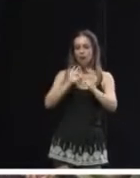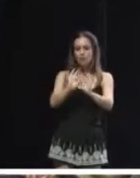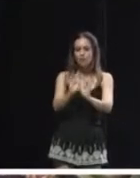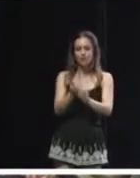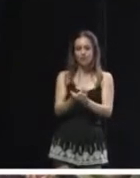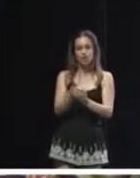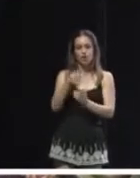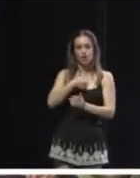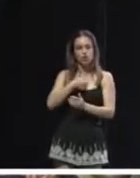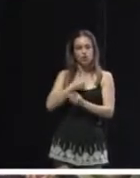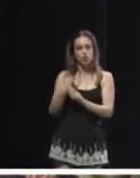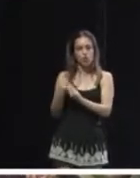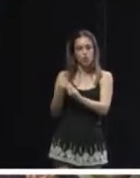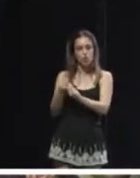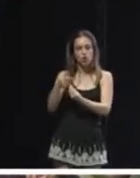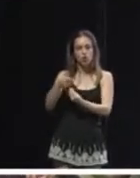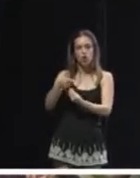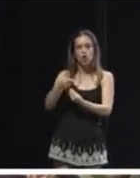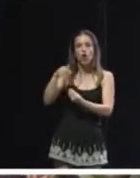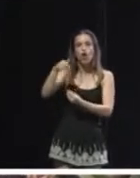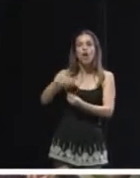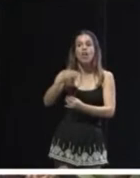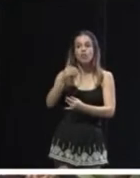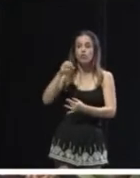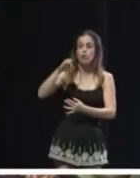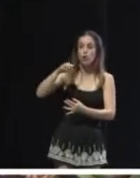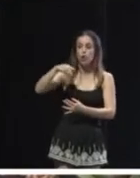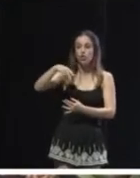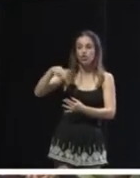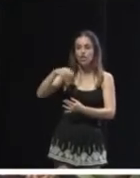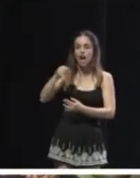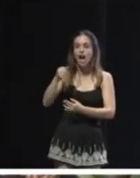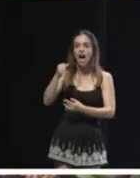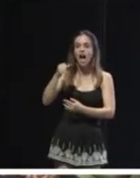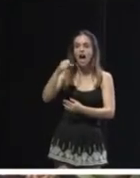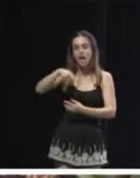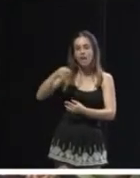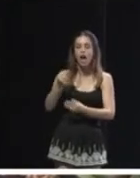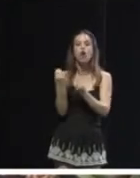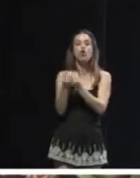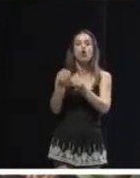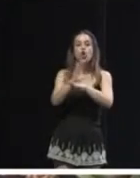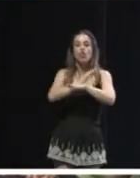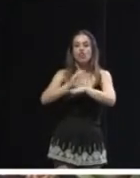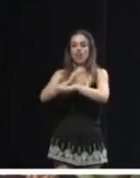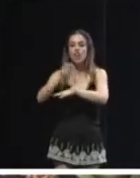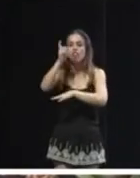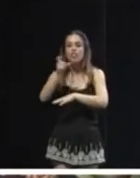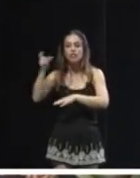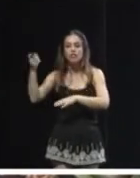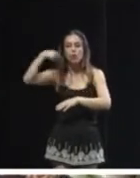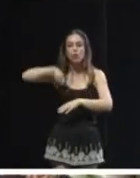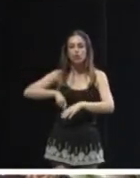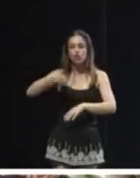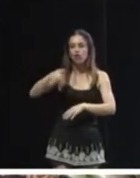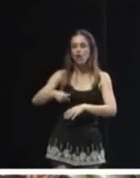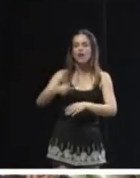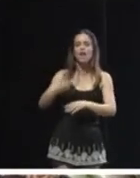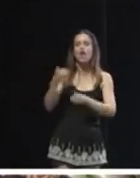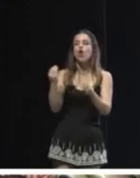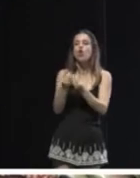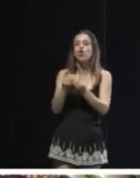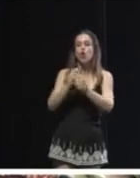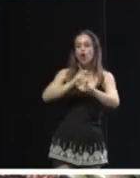Ernest Urtasun en Doñana. He estado con los científicos. He estado con los agricultores